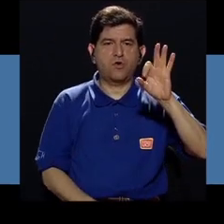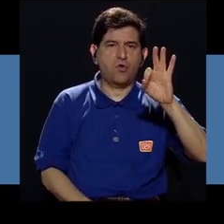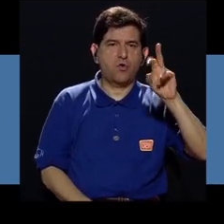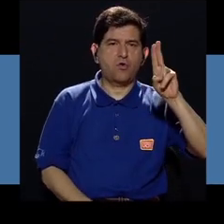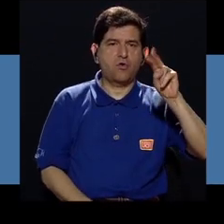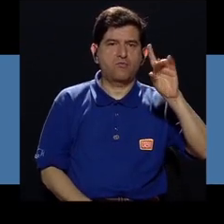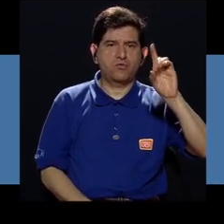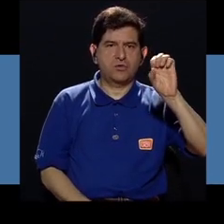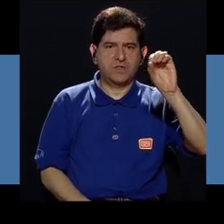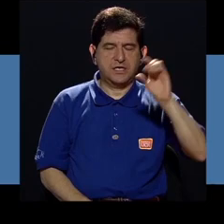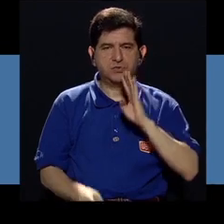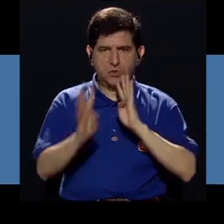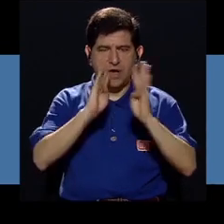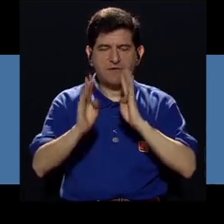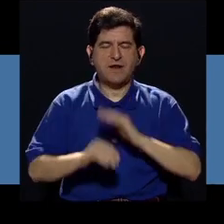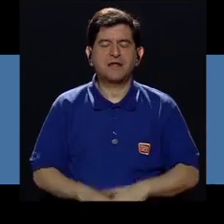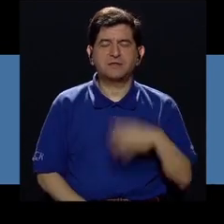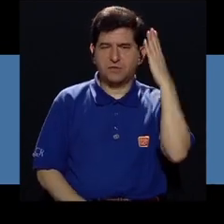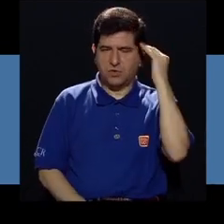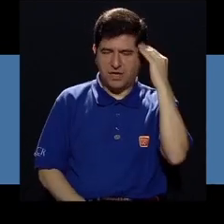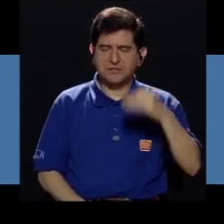con esta enfermedad